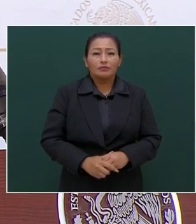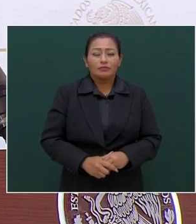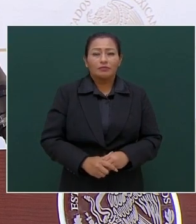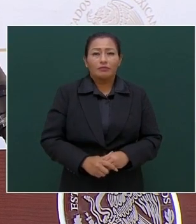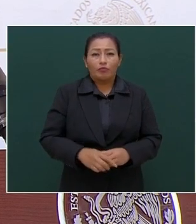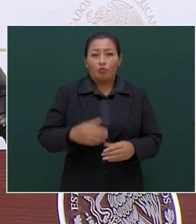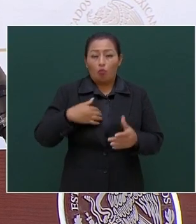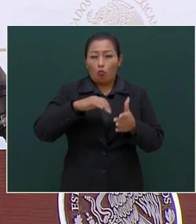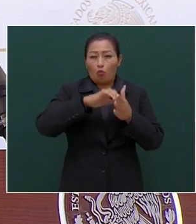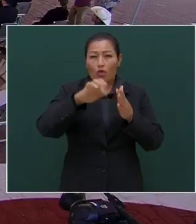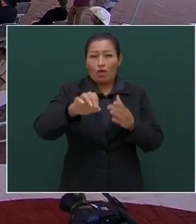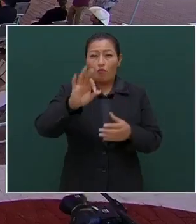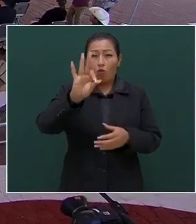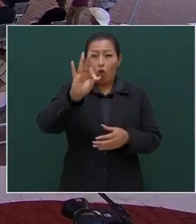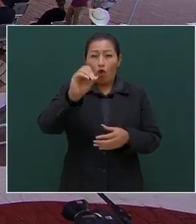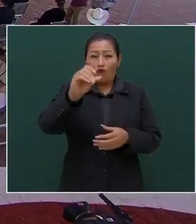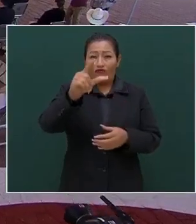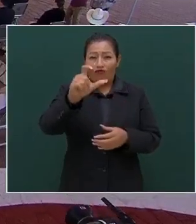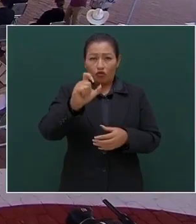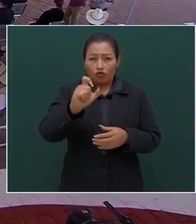cómo Fox y Calderón,